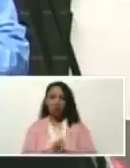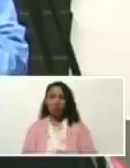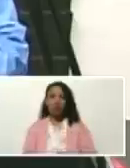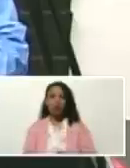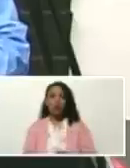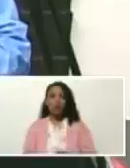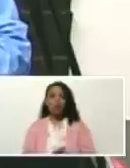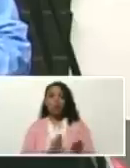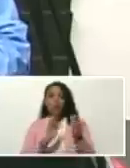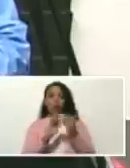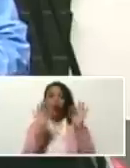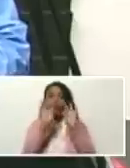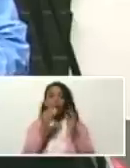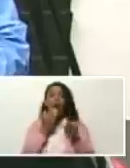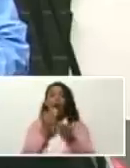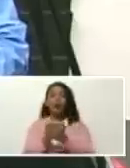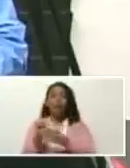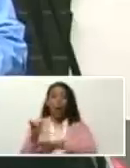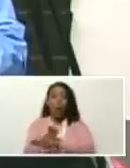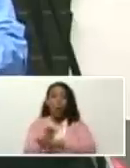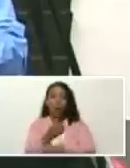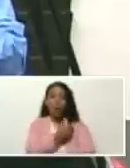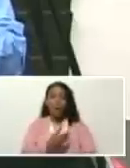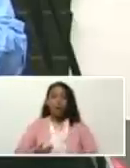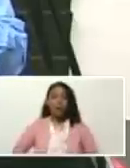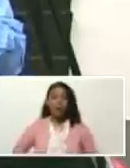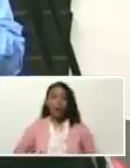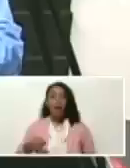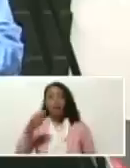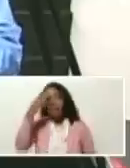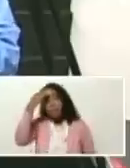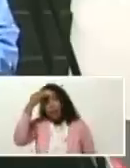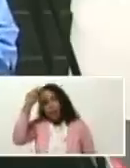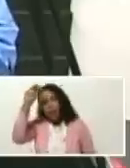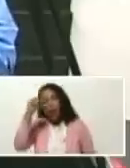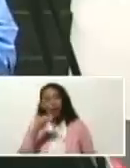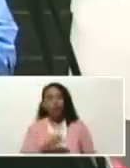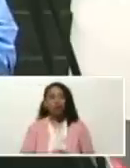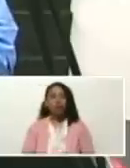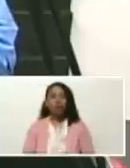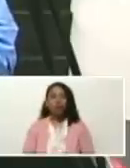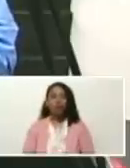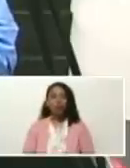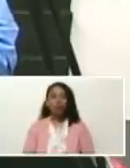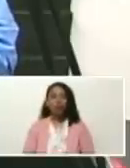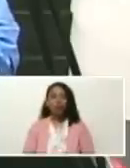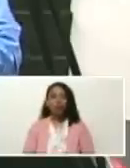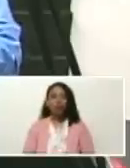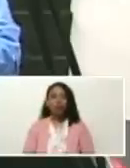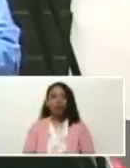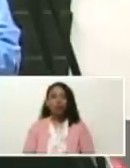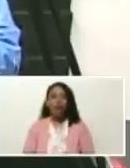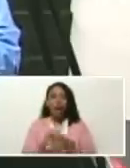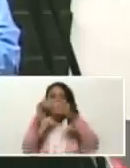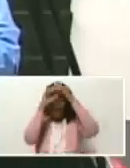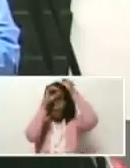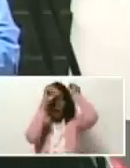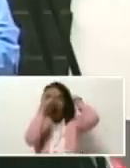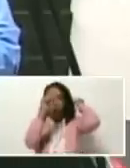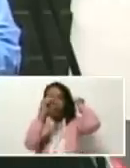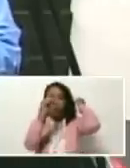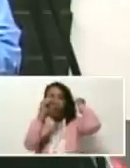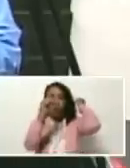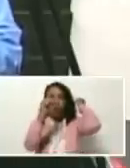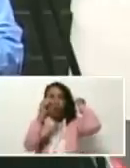Igualmente Quiero agradecer al gobierno del presidente Andrés Manuel López Obrador al canciller ebrard